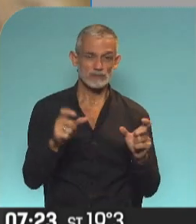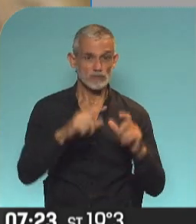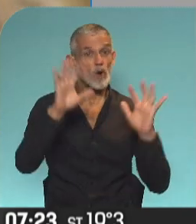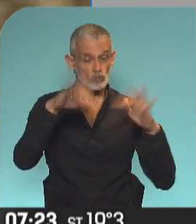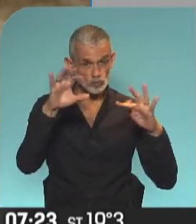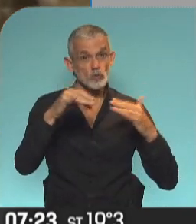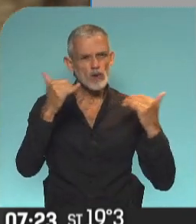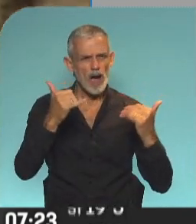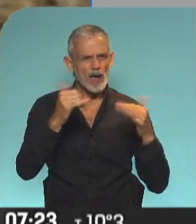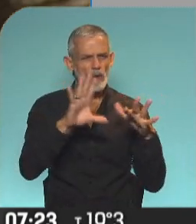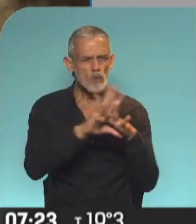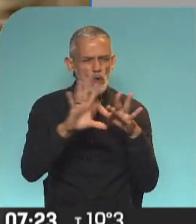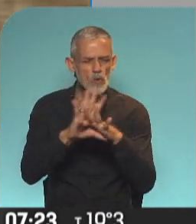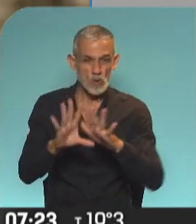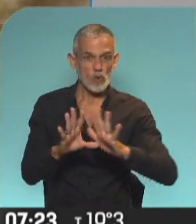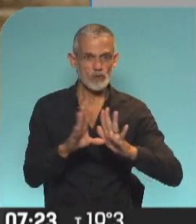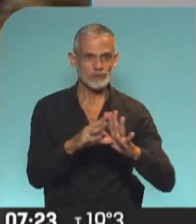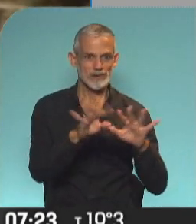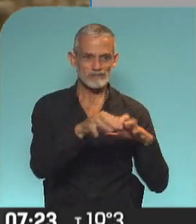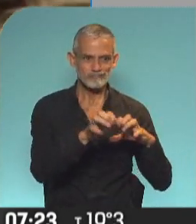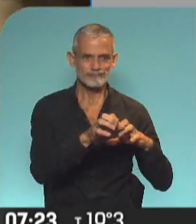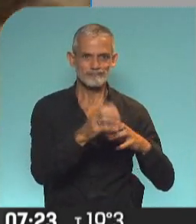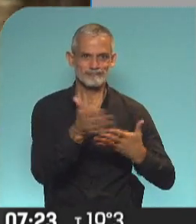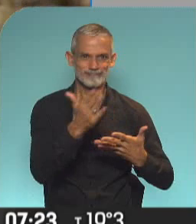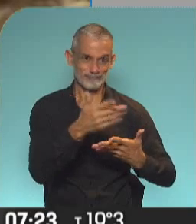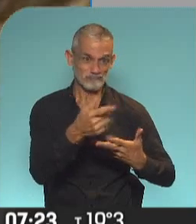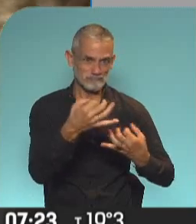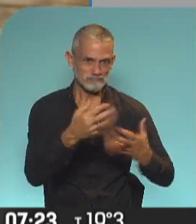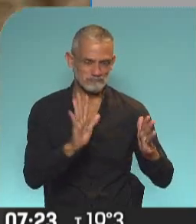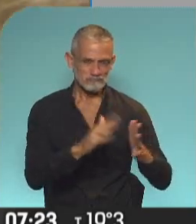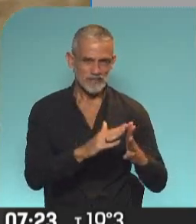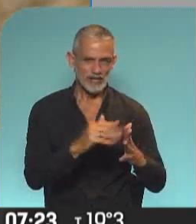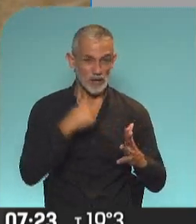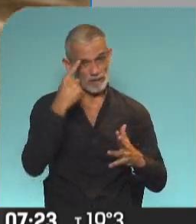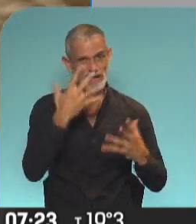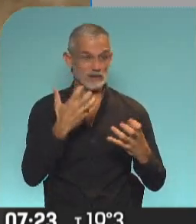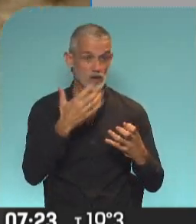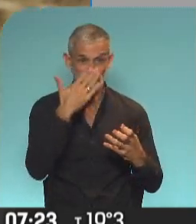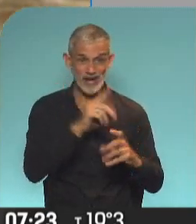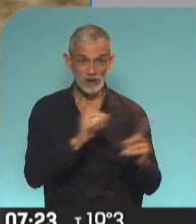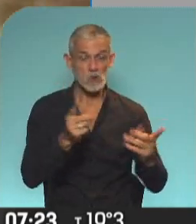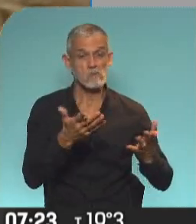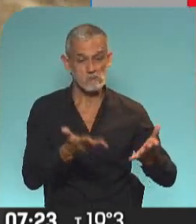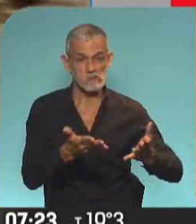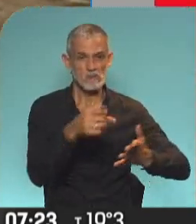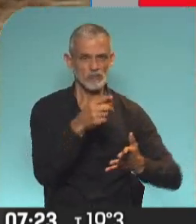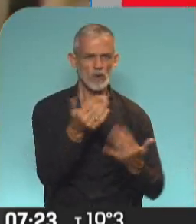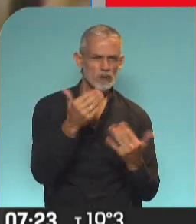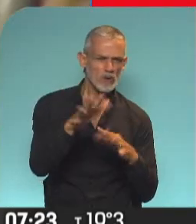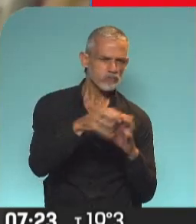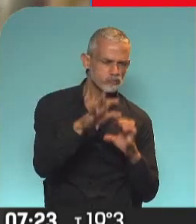lluvias estratégicas en las regiones productivas y nos permite más o menos tener una expectativa de